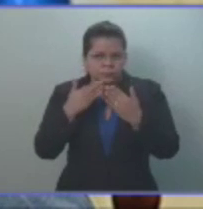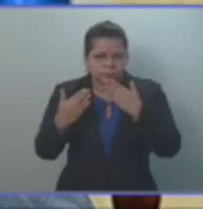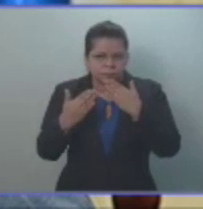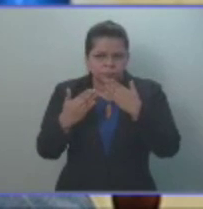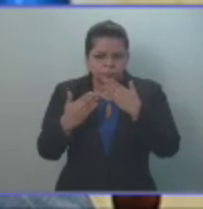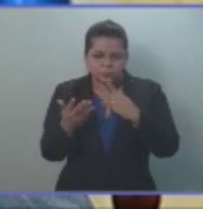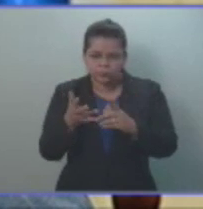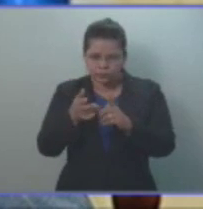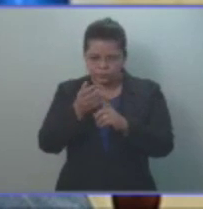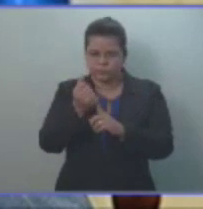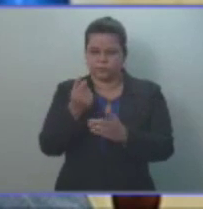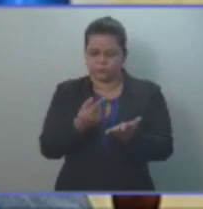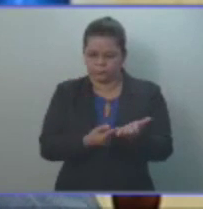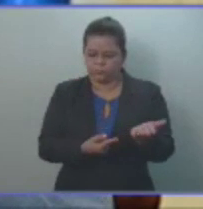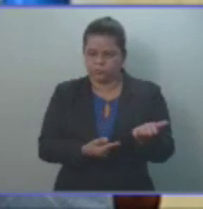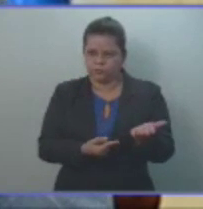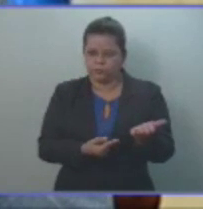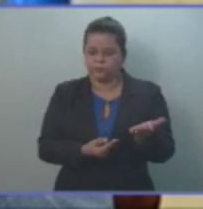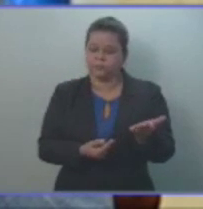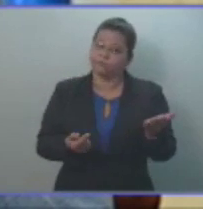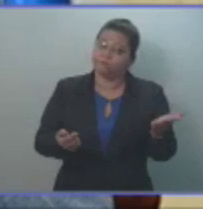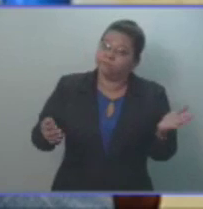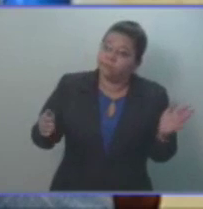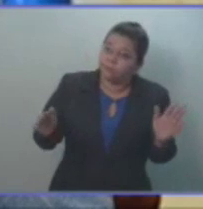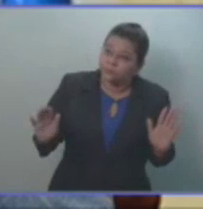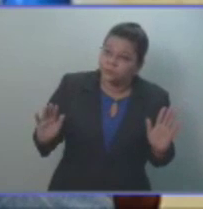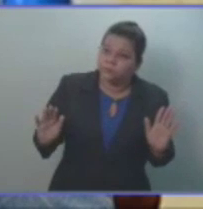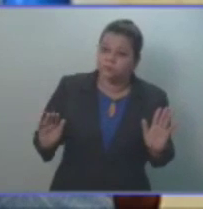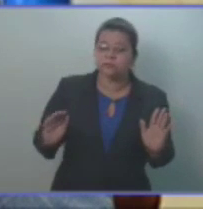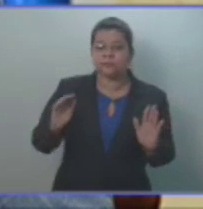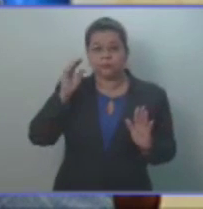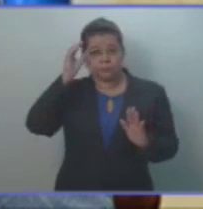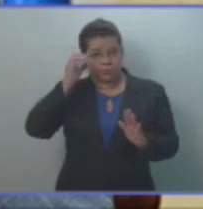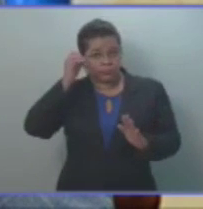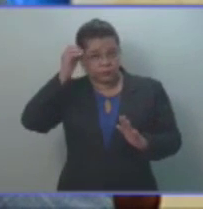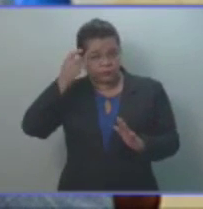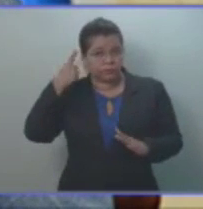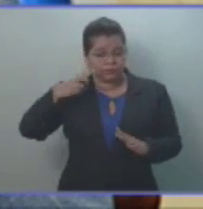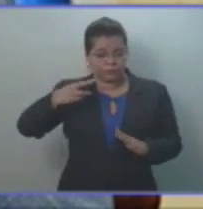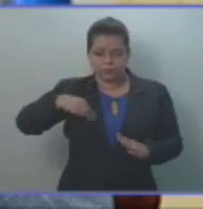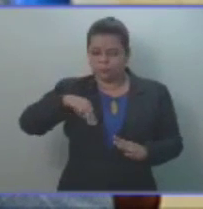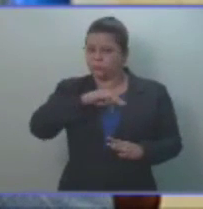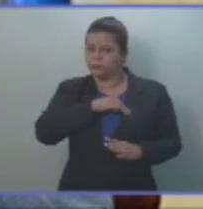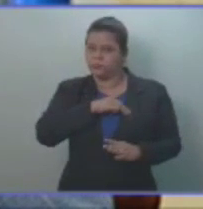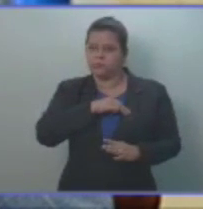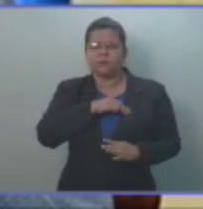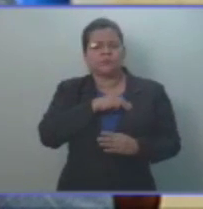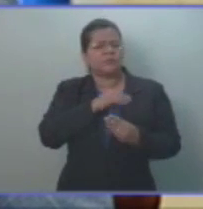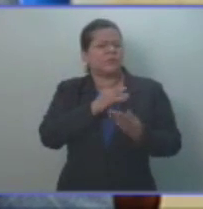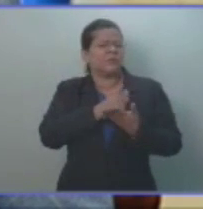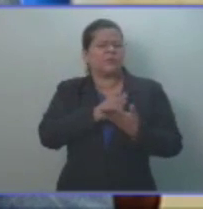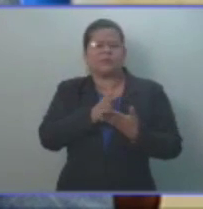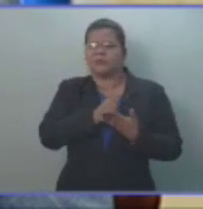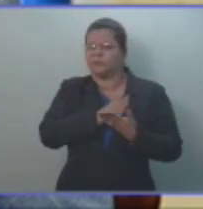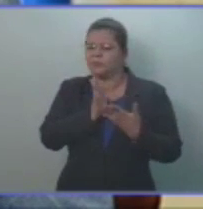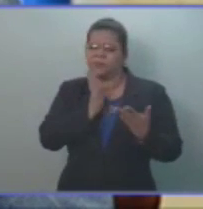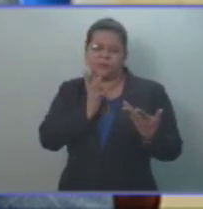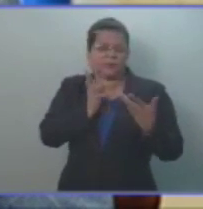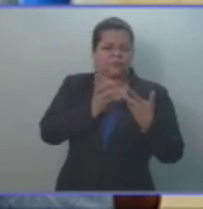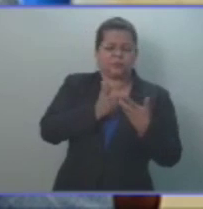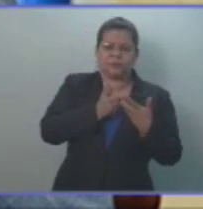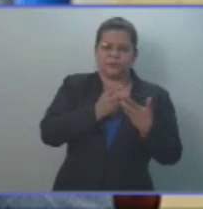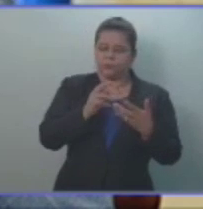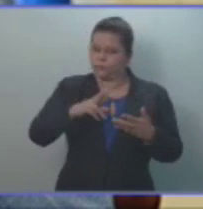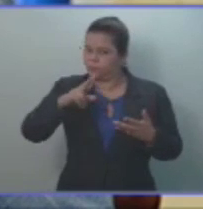este decreto. Pero resulta que la opinión que nos manda el señor ministro no tiene que ver con lo que realmente pasó a